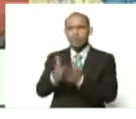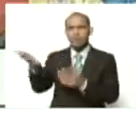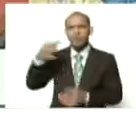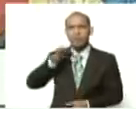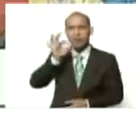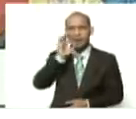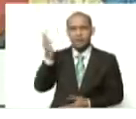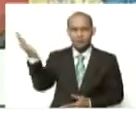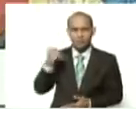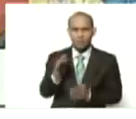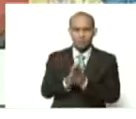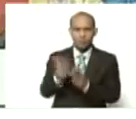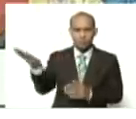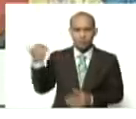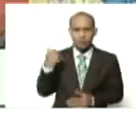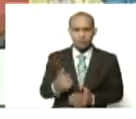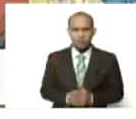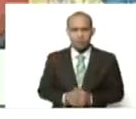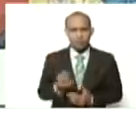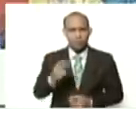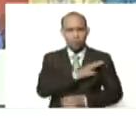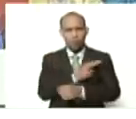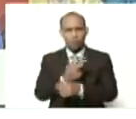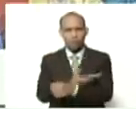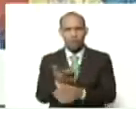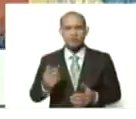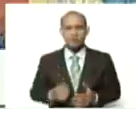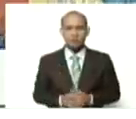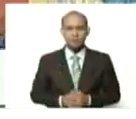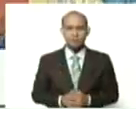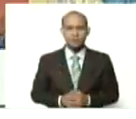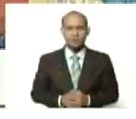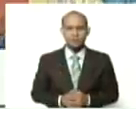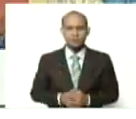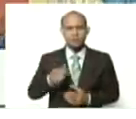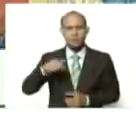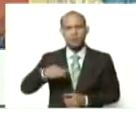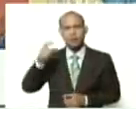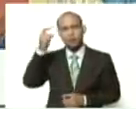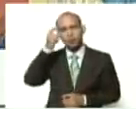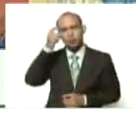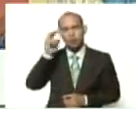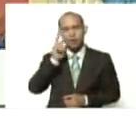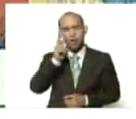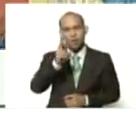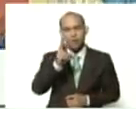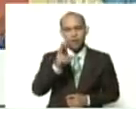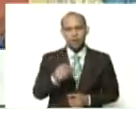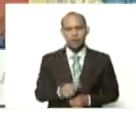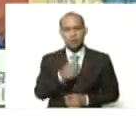un cafecito, para agarrar fuerza y ánimo. En estos días vi un reportaje,